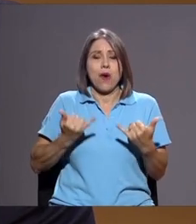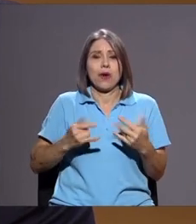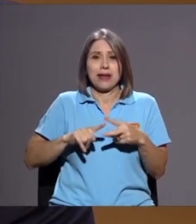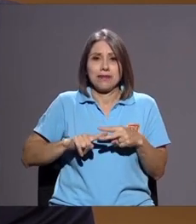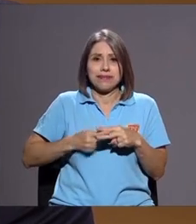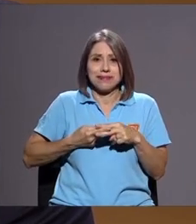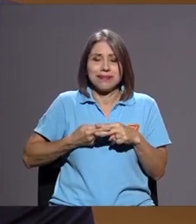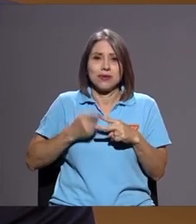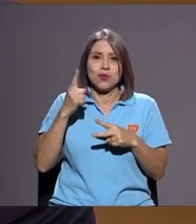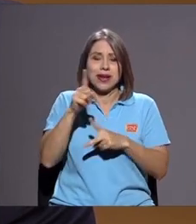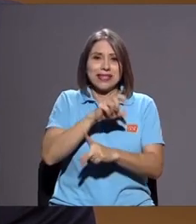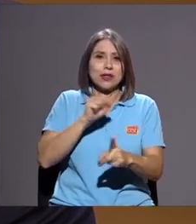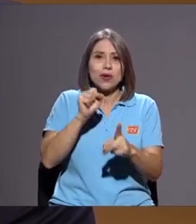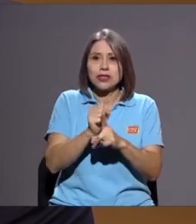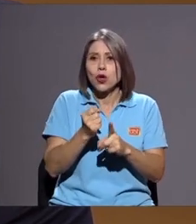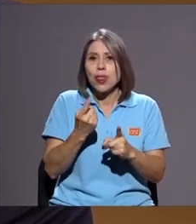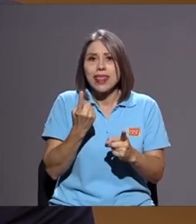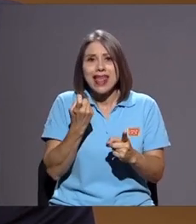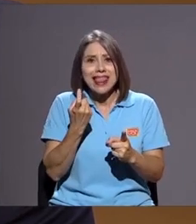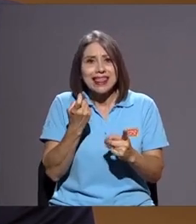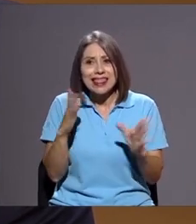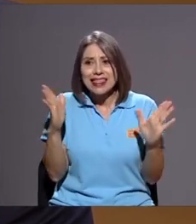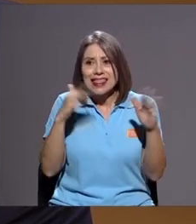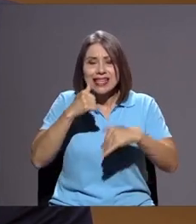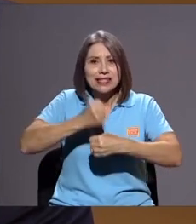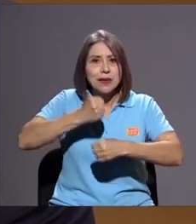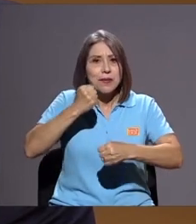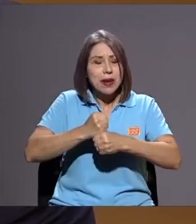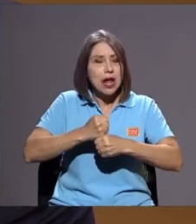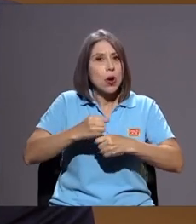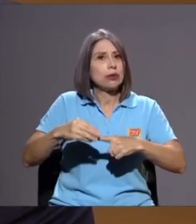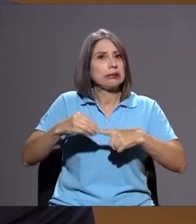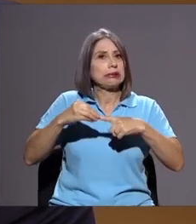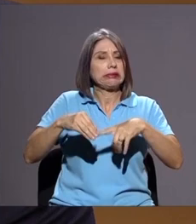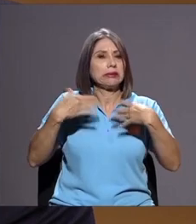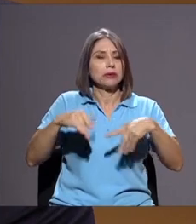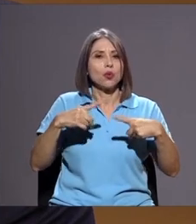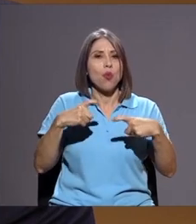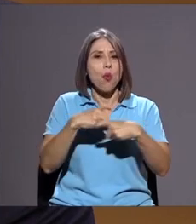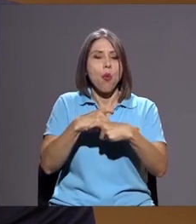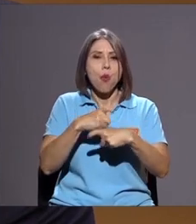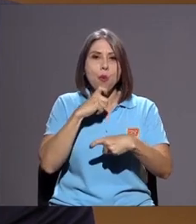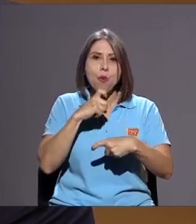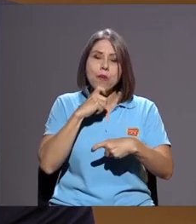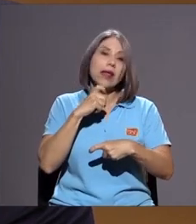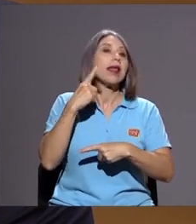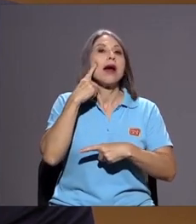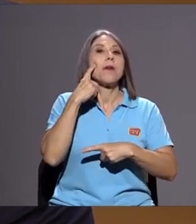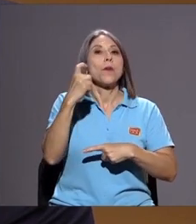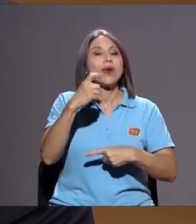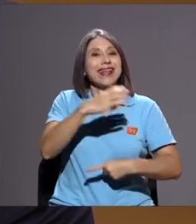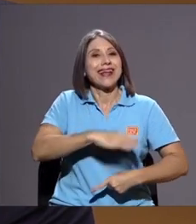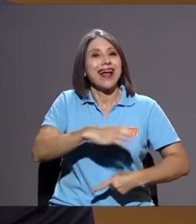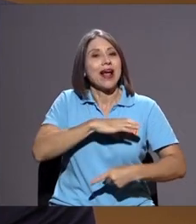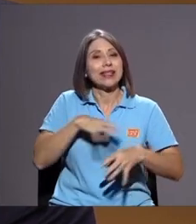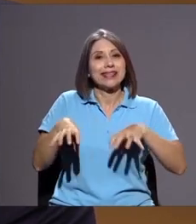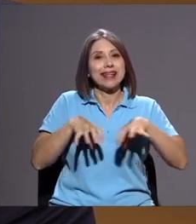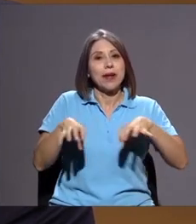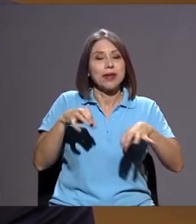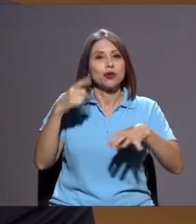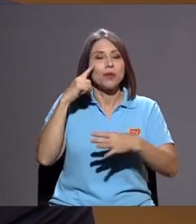situación de desempleo estructural yo diría complicada porque los factores dinámicos que tenemos en la economía